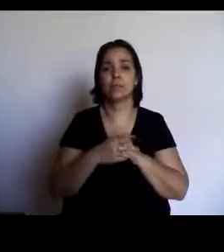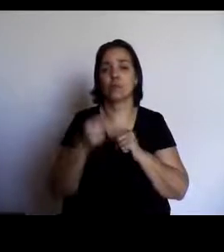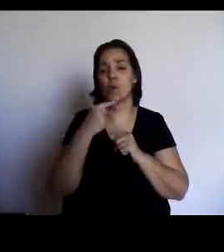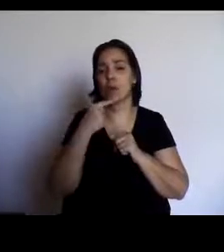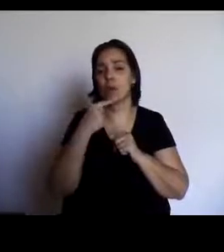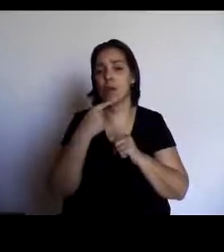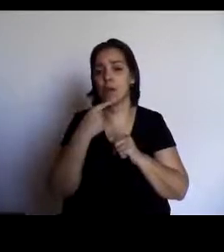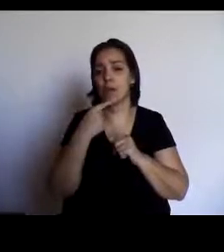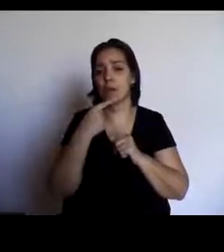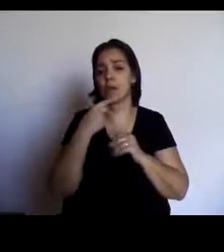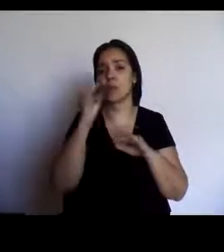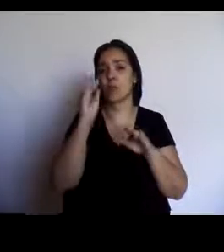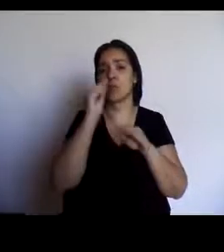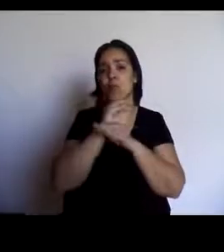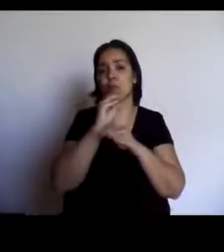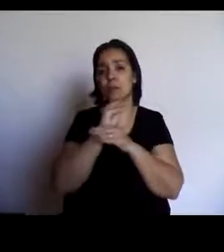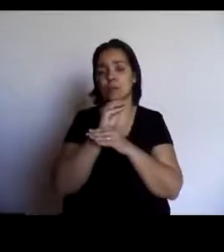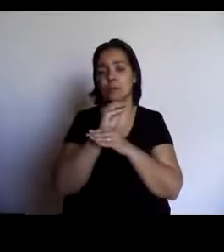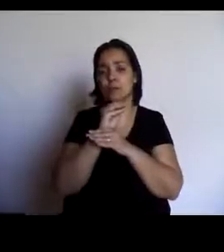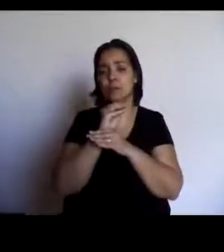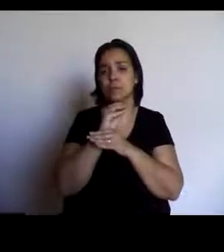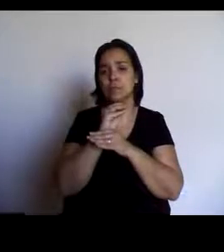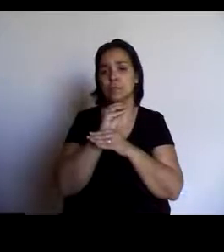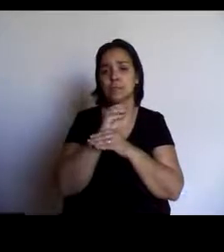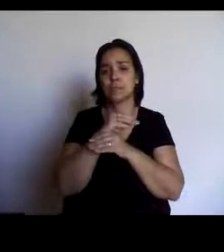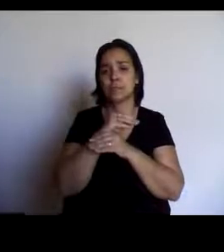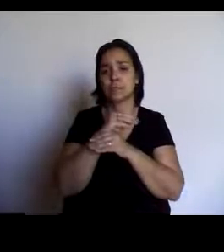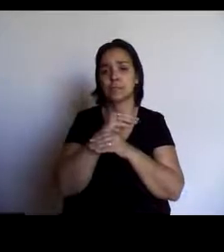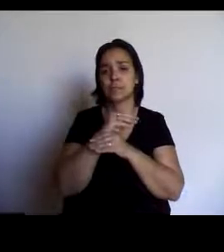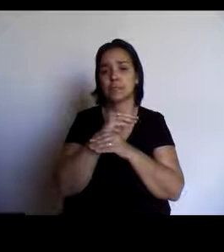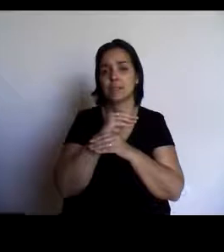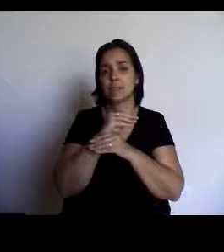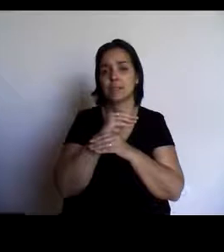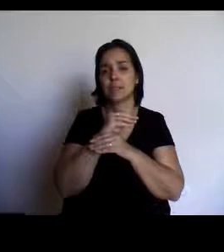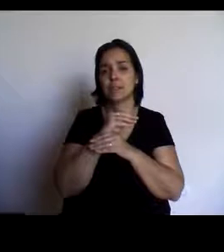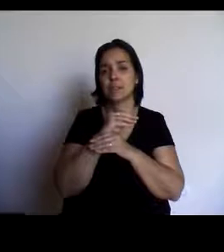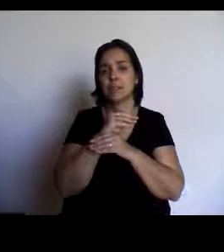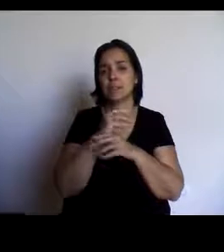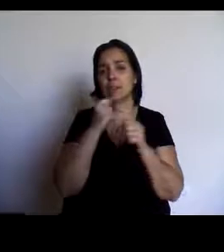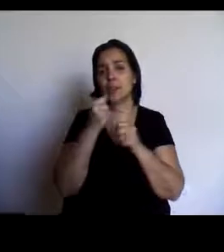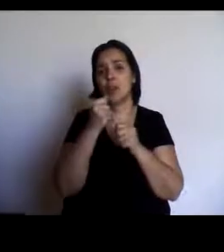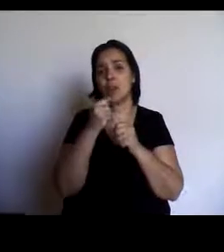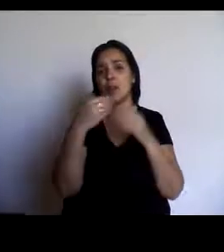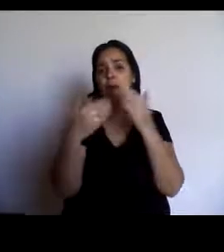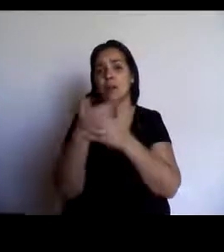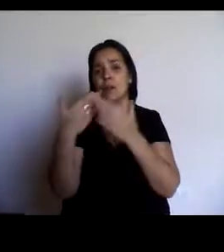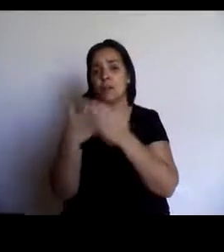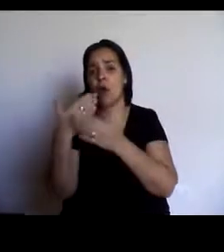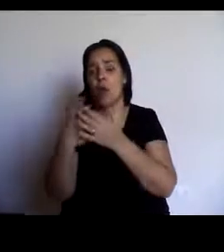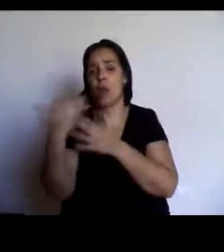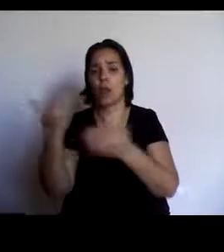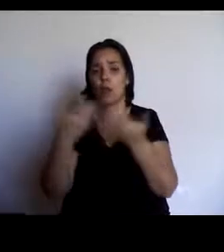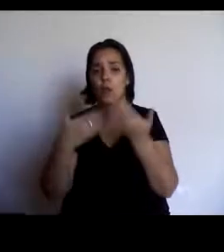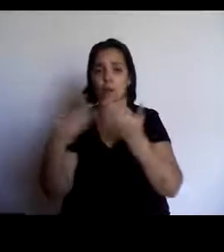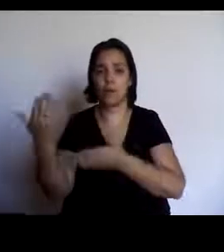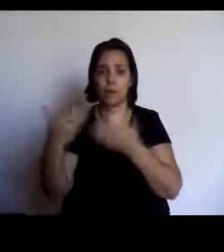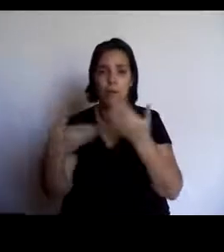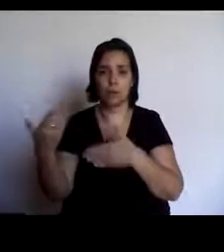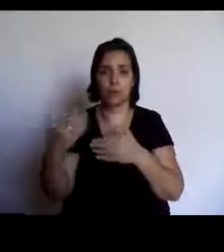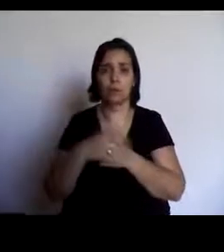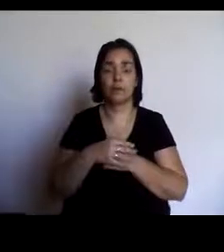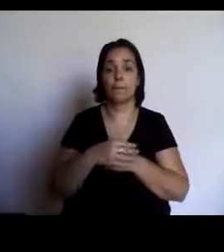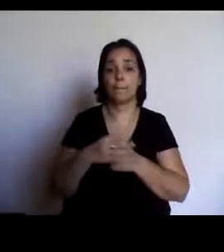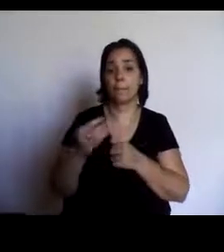mantenimiento e intentar y forjar día a día lazos de colaboración. En este